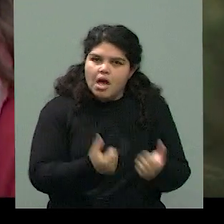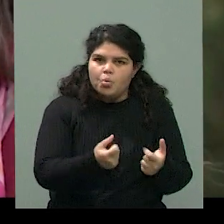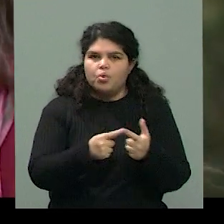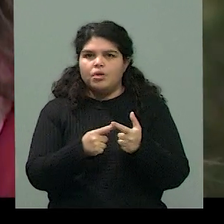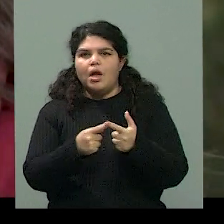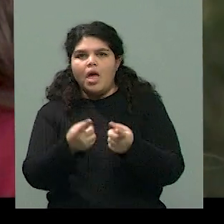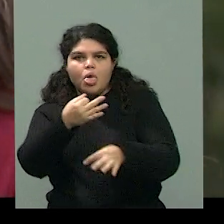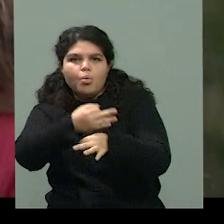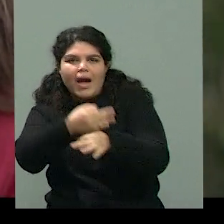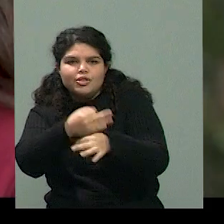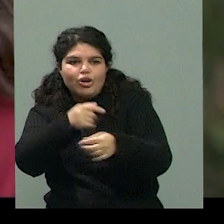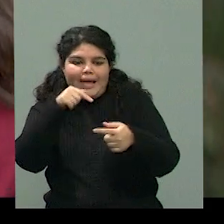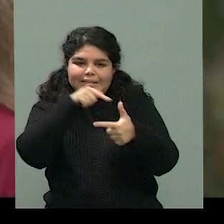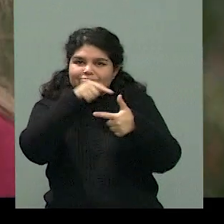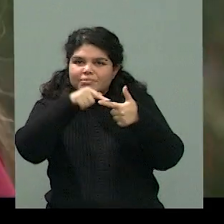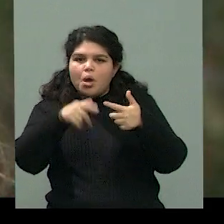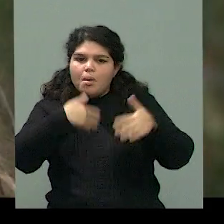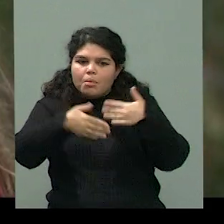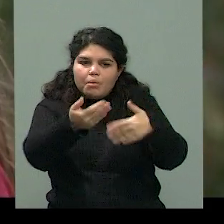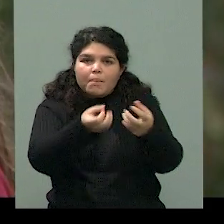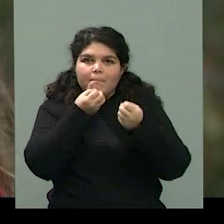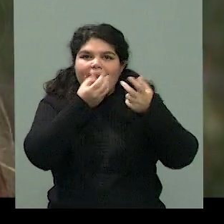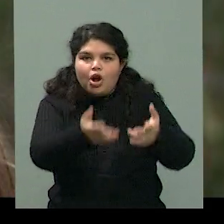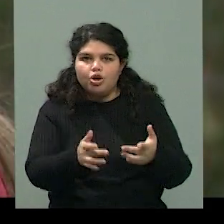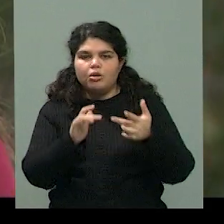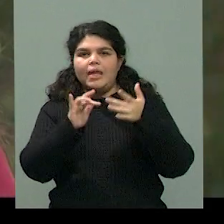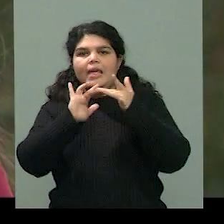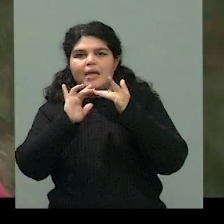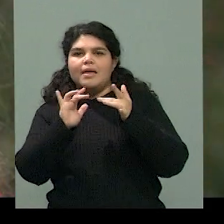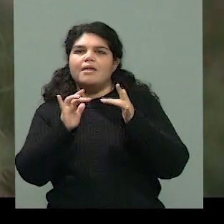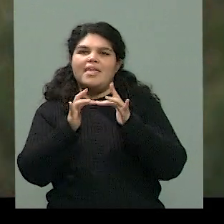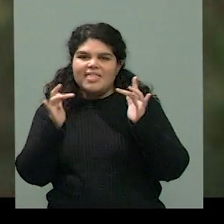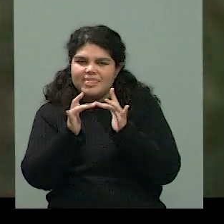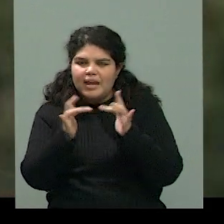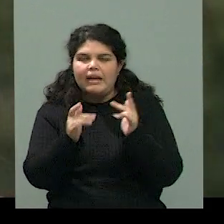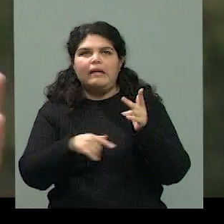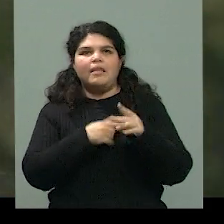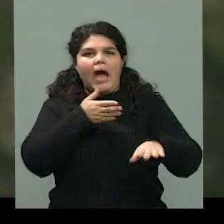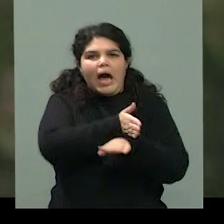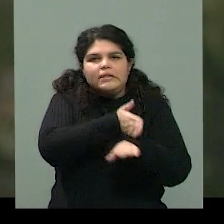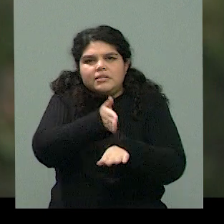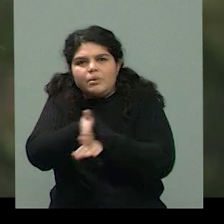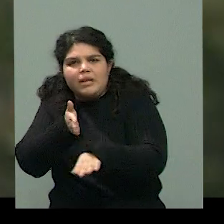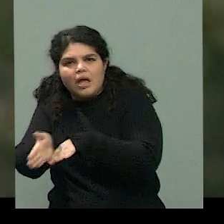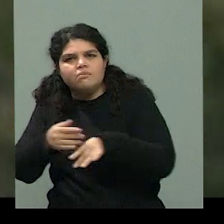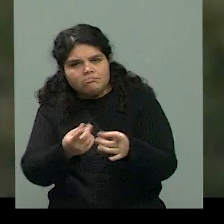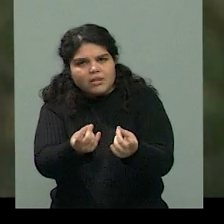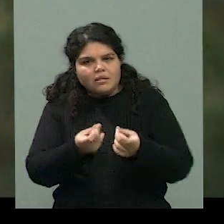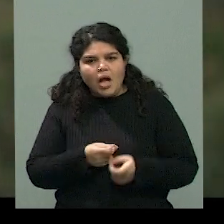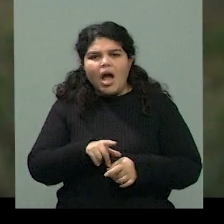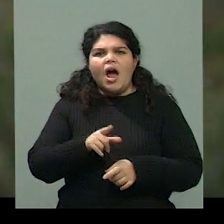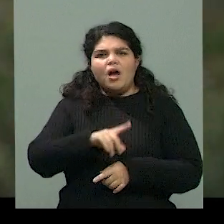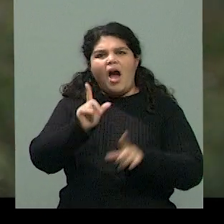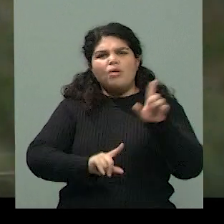tiene que ir mejorando. Tiene que haber internet, tiene que haber accesibilidad. No puede ser que todavía tengamos lugares donde no hay